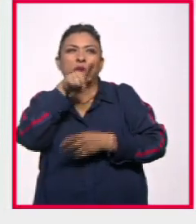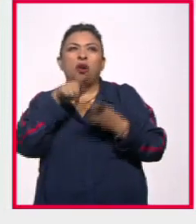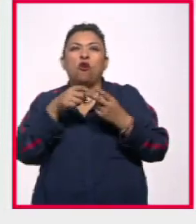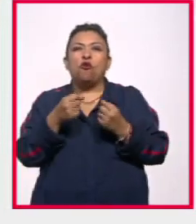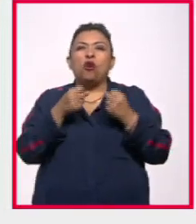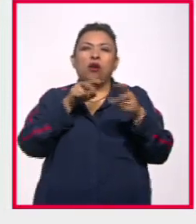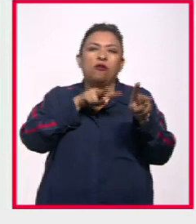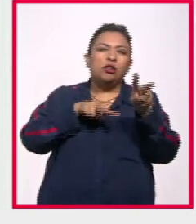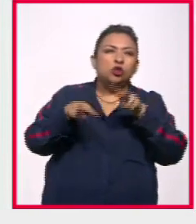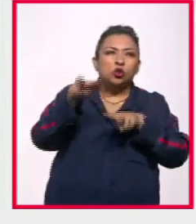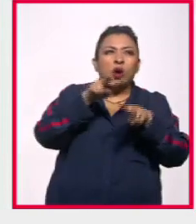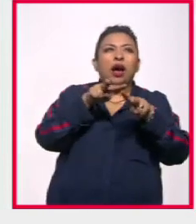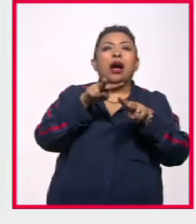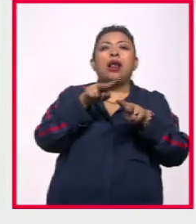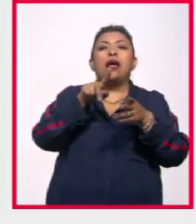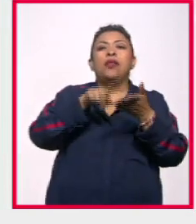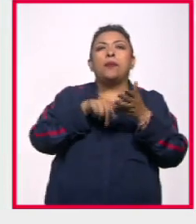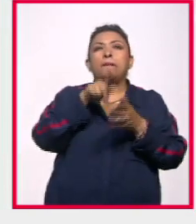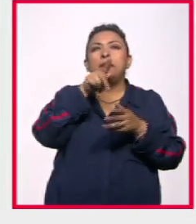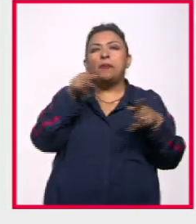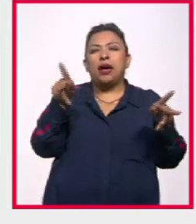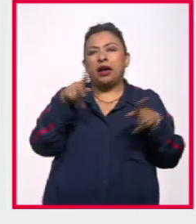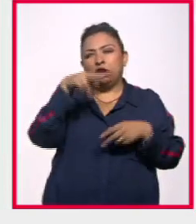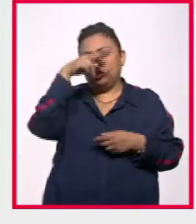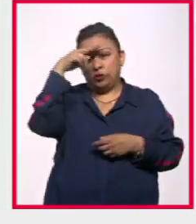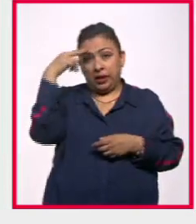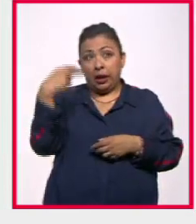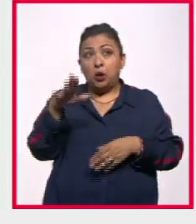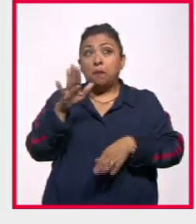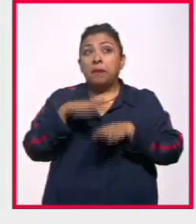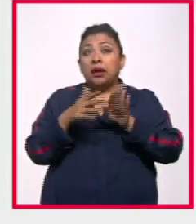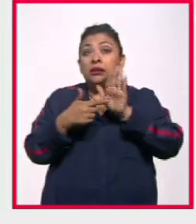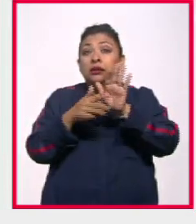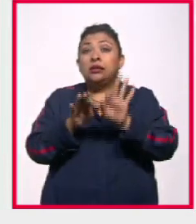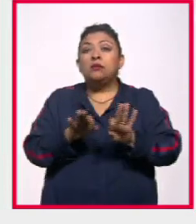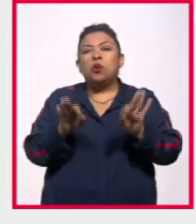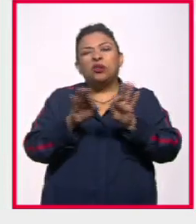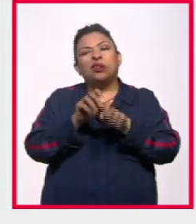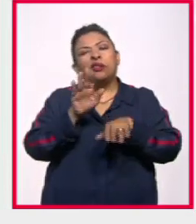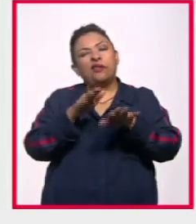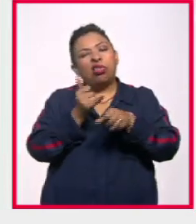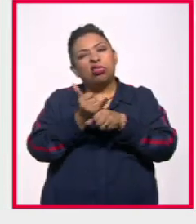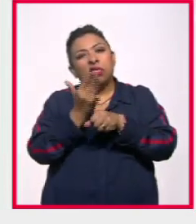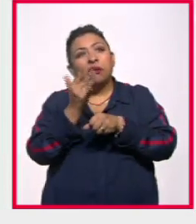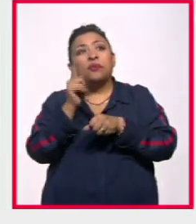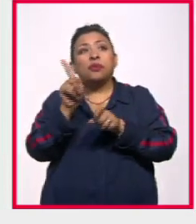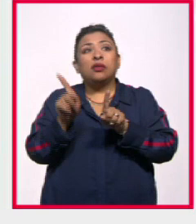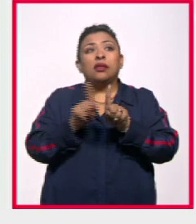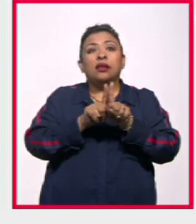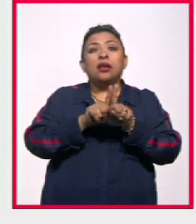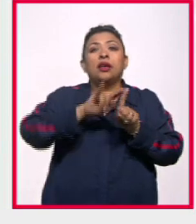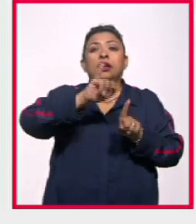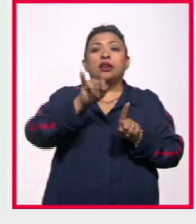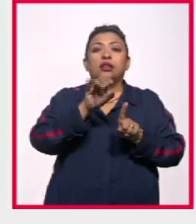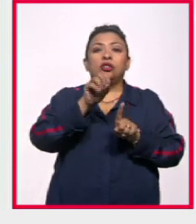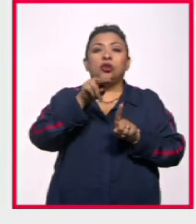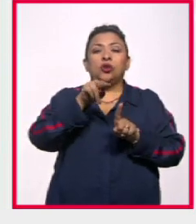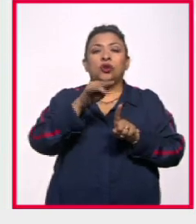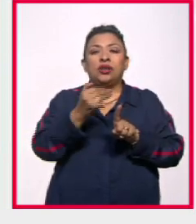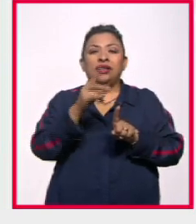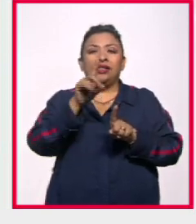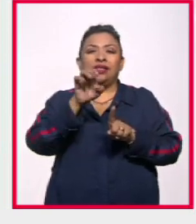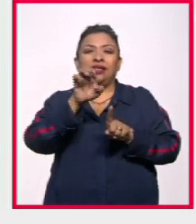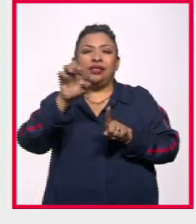potencia visual y narrativa conseguida en Pájaros de verano. Lo que más resalta y estorba en esta historia es la presencia de Johnny Depp. Just a